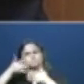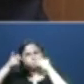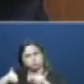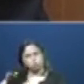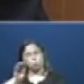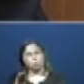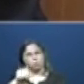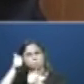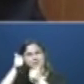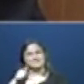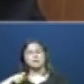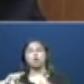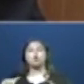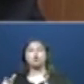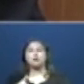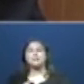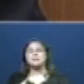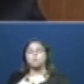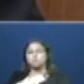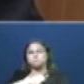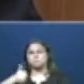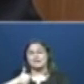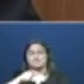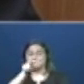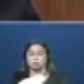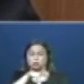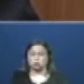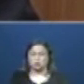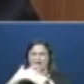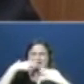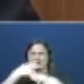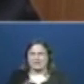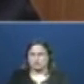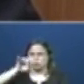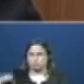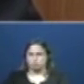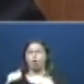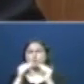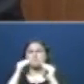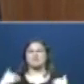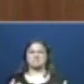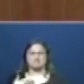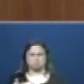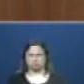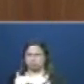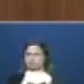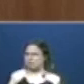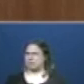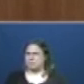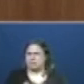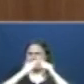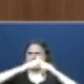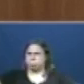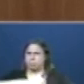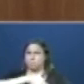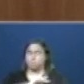protección a quienes estén en riesgo de desahucio a quienes habiten viviendas en ruina o sin requisitos mínimos de hab ilid y aquellas